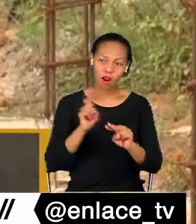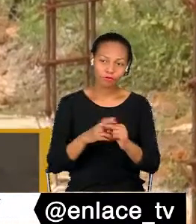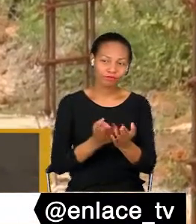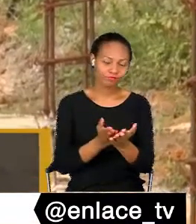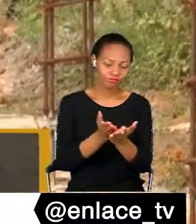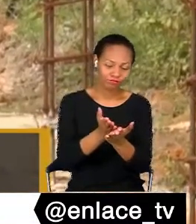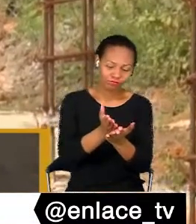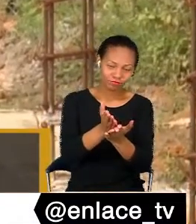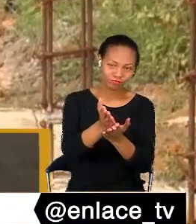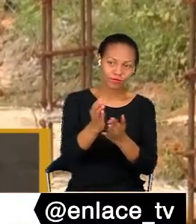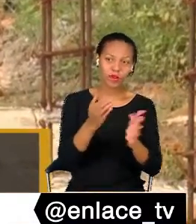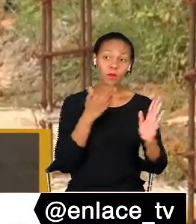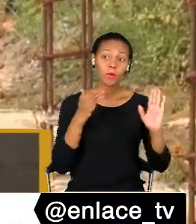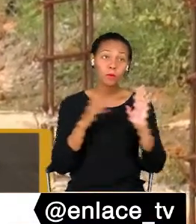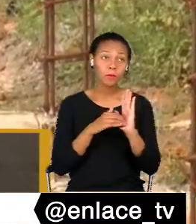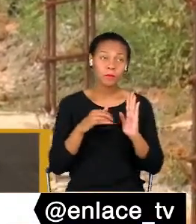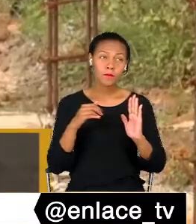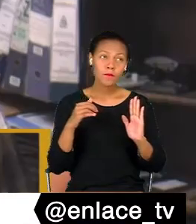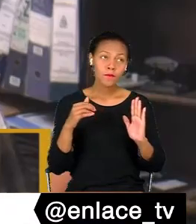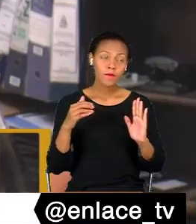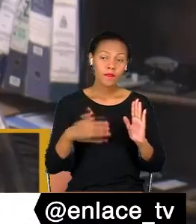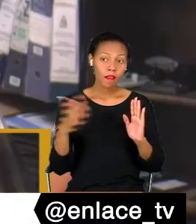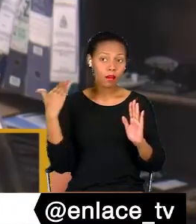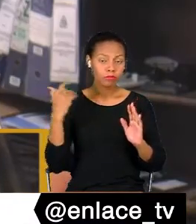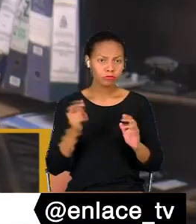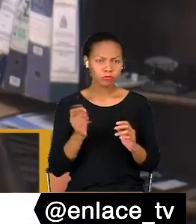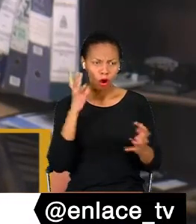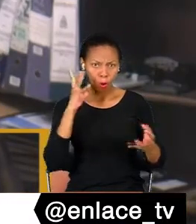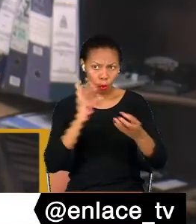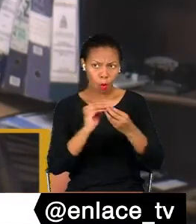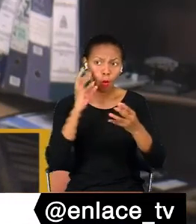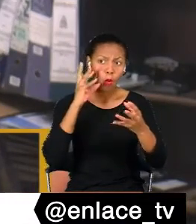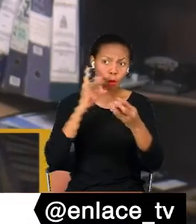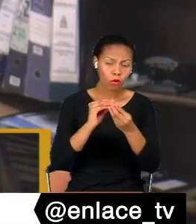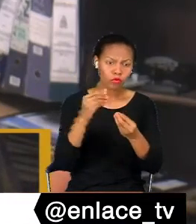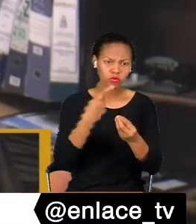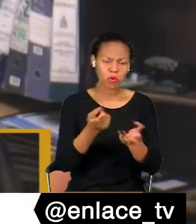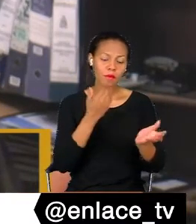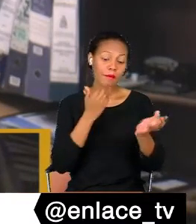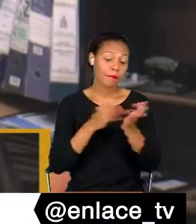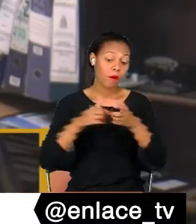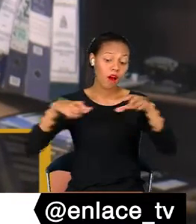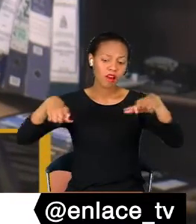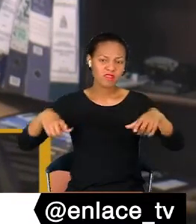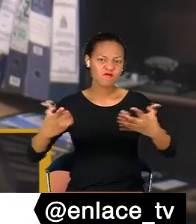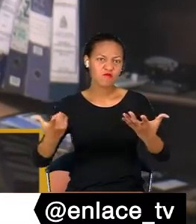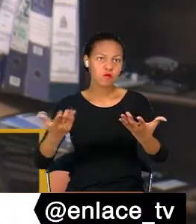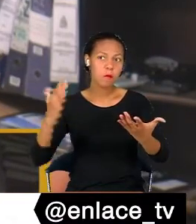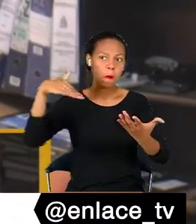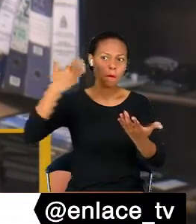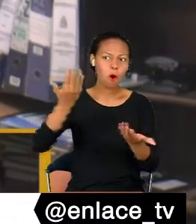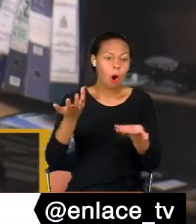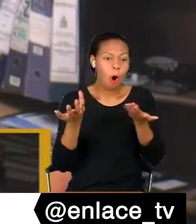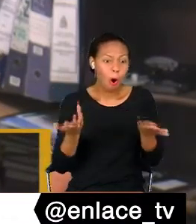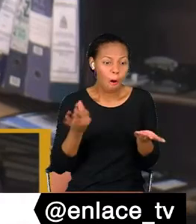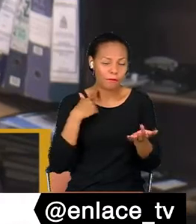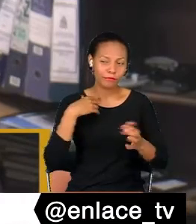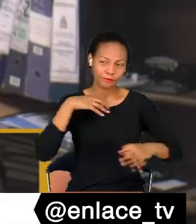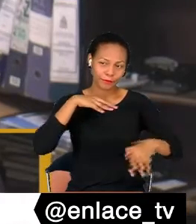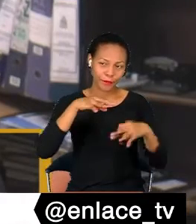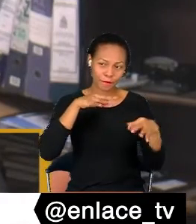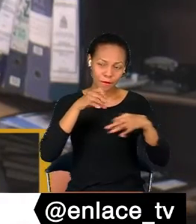se adquirieron anteriormente unos compromisos con ellos del estado de la cancha, cómo se les iba a entregar, y se les está ratificando